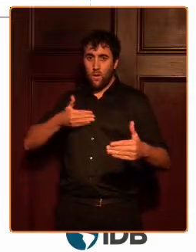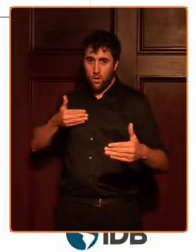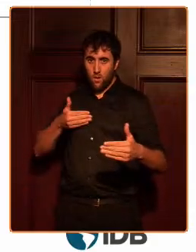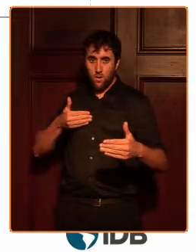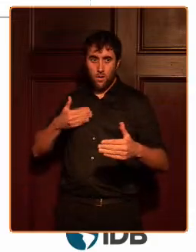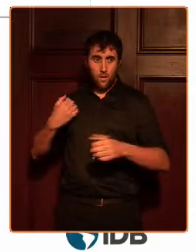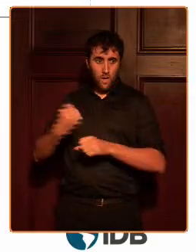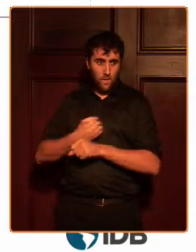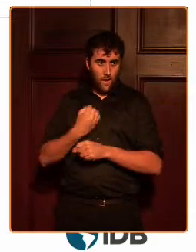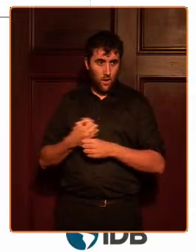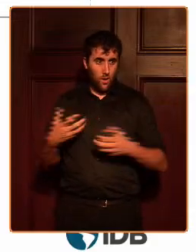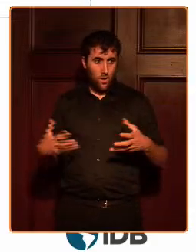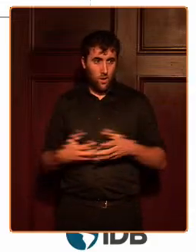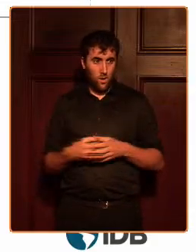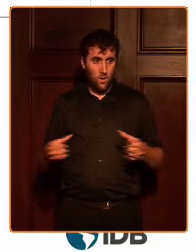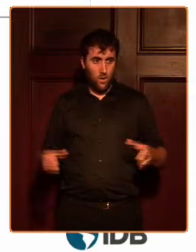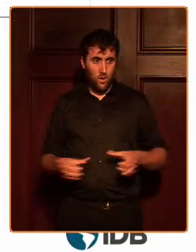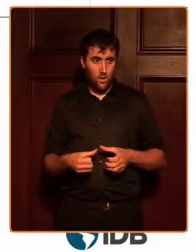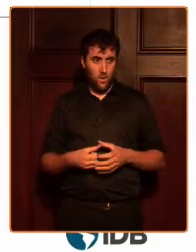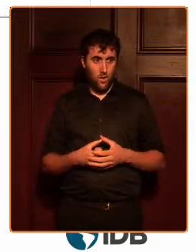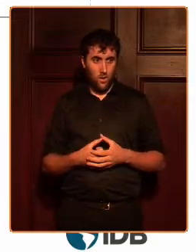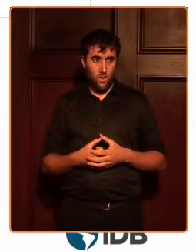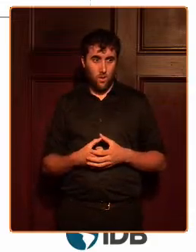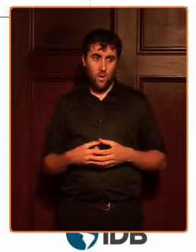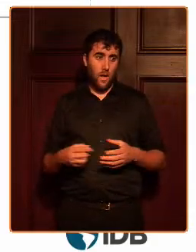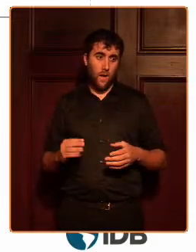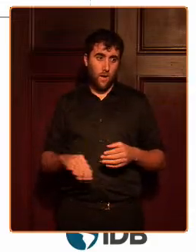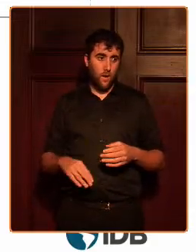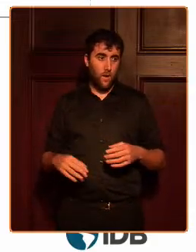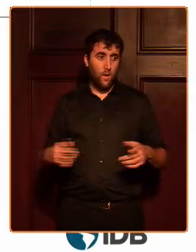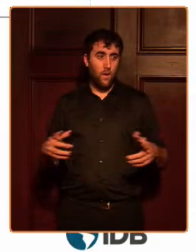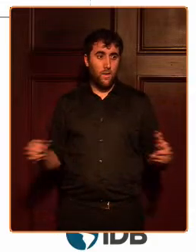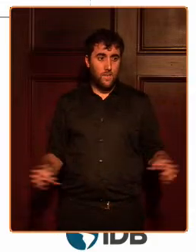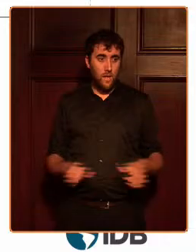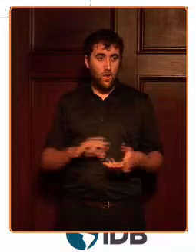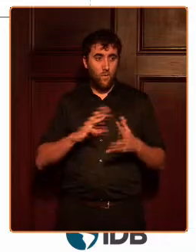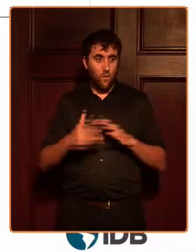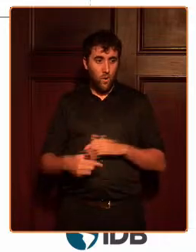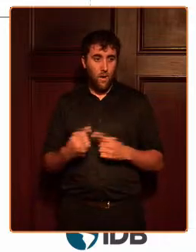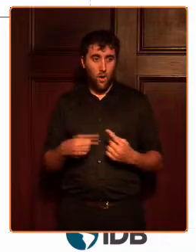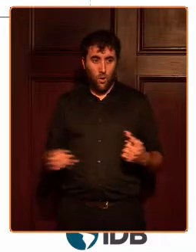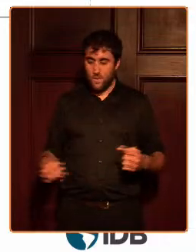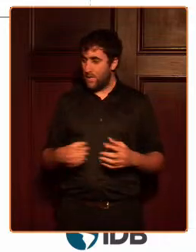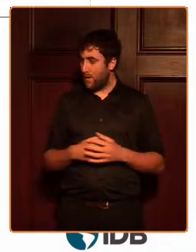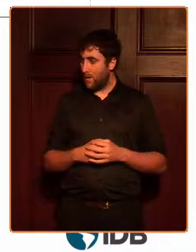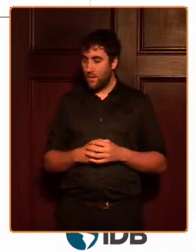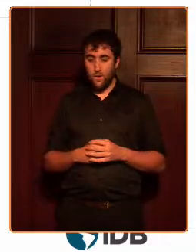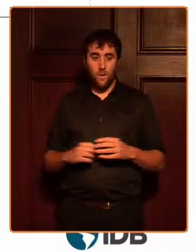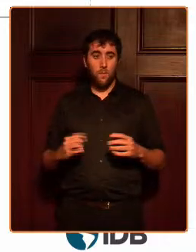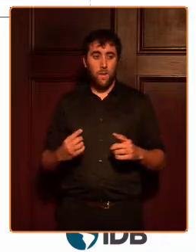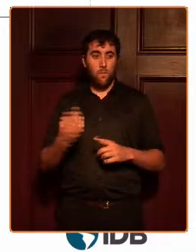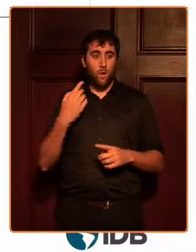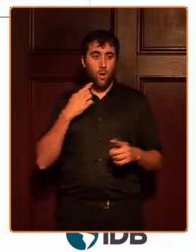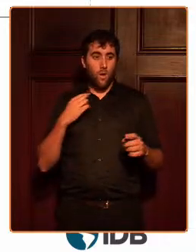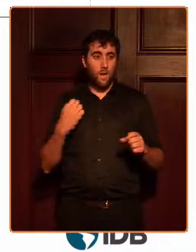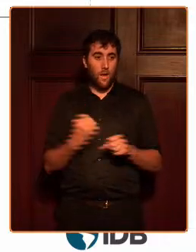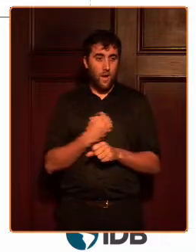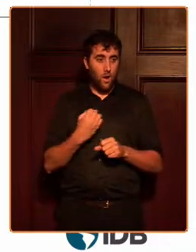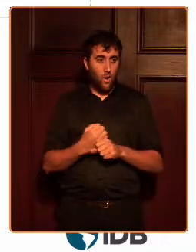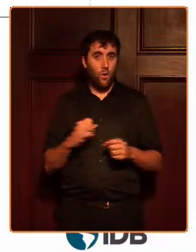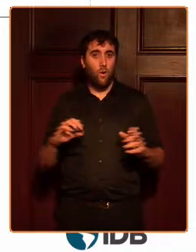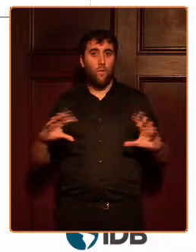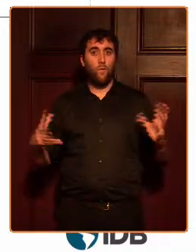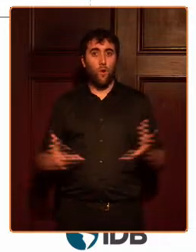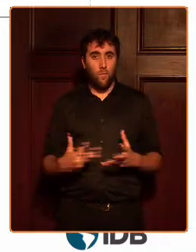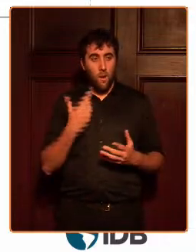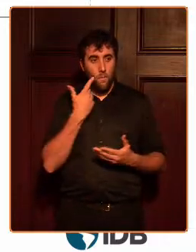de la OCDE, pero es que los resultados de PIAAC que acaban de salir sobre las habilidades de los adultos en el mercado laboral también muestran, y